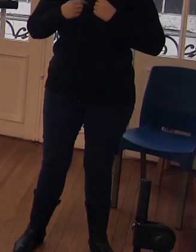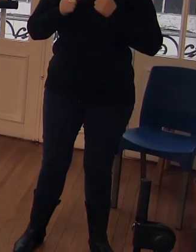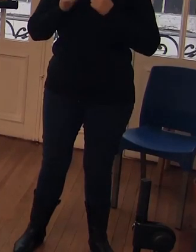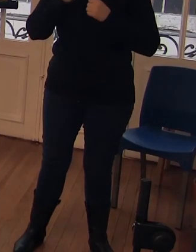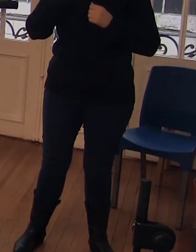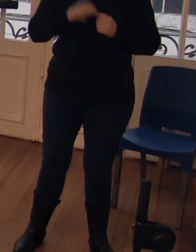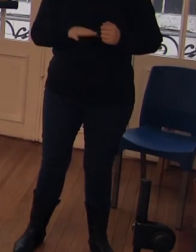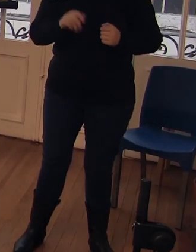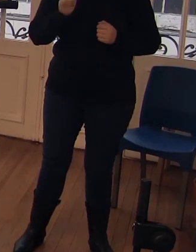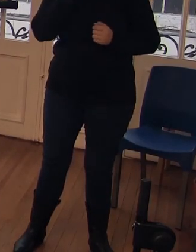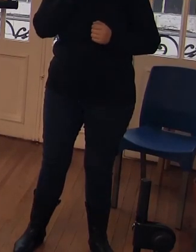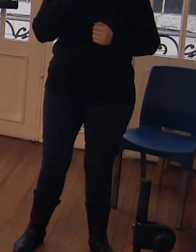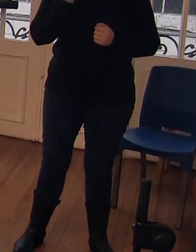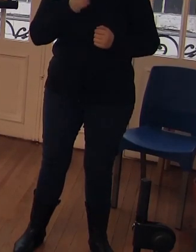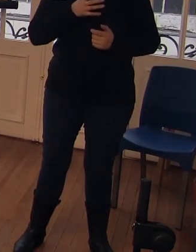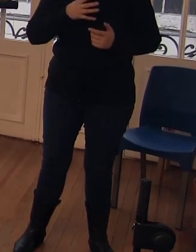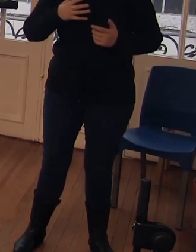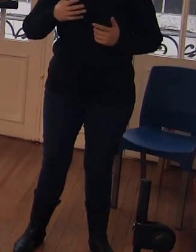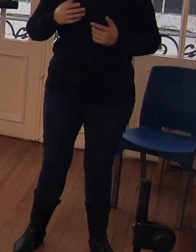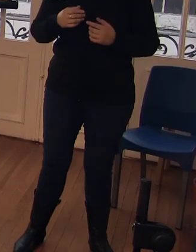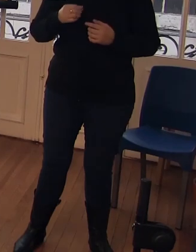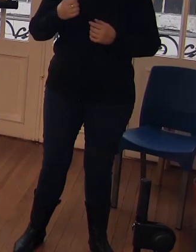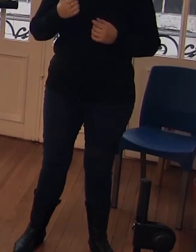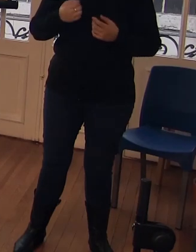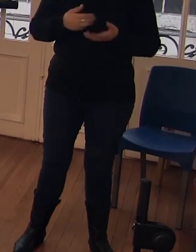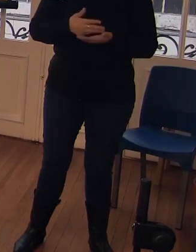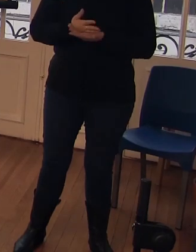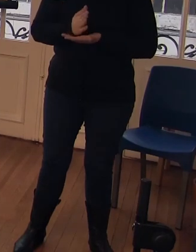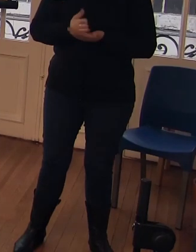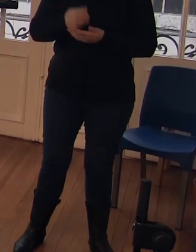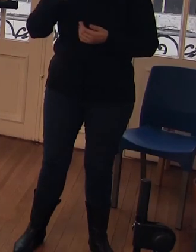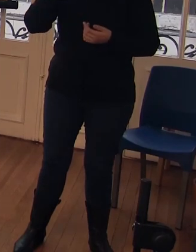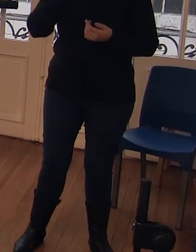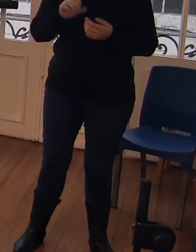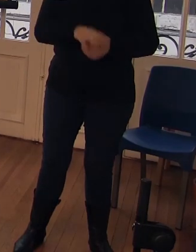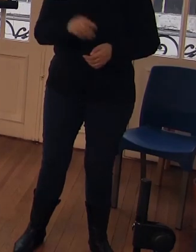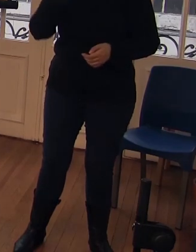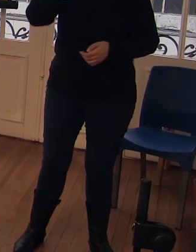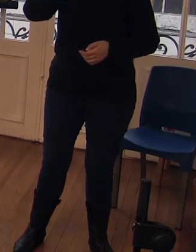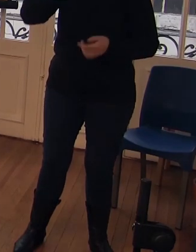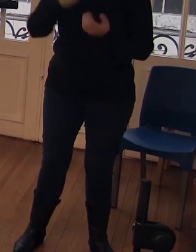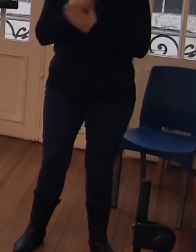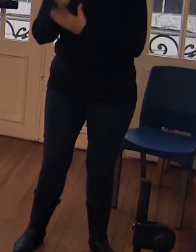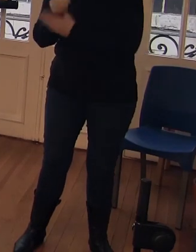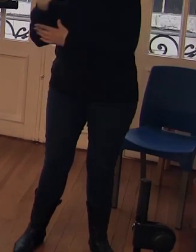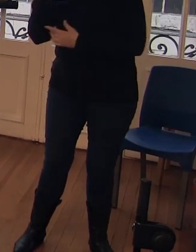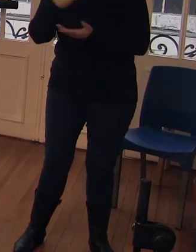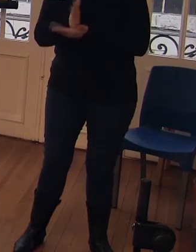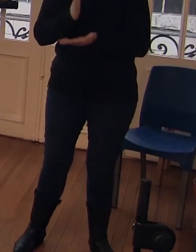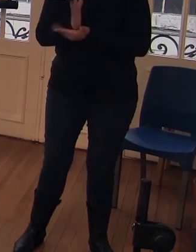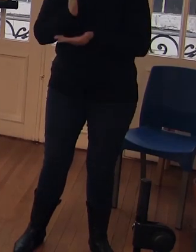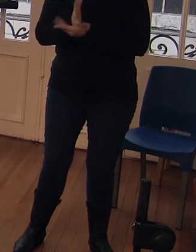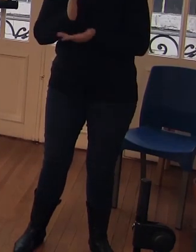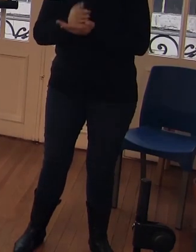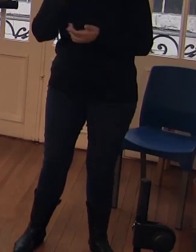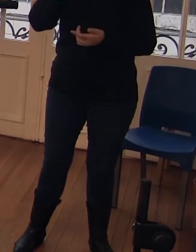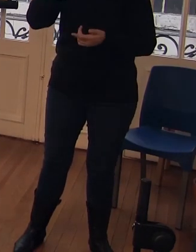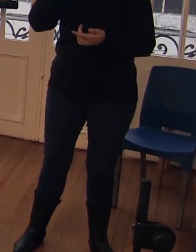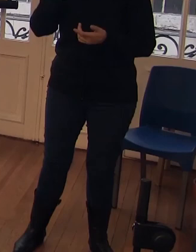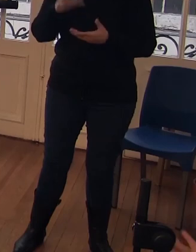más. Están de más. Su mundo creativo es increíble y conectar con ellos es una oportunidad